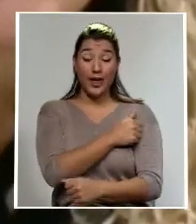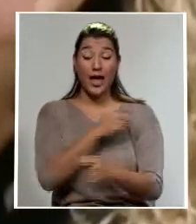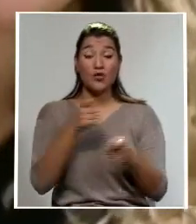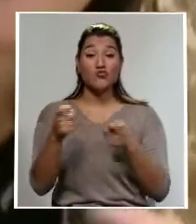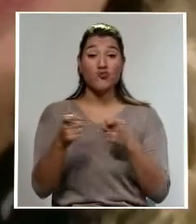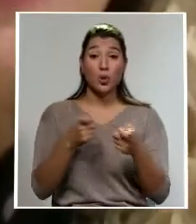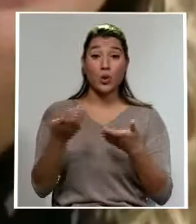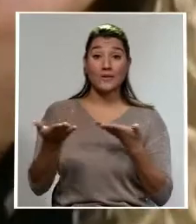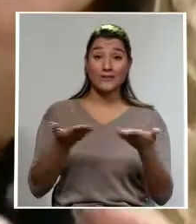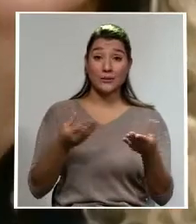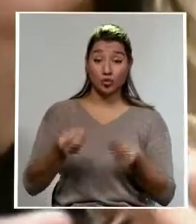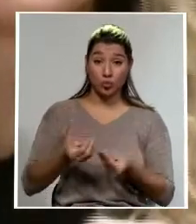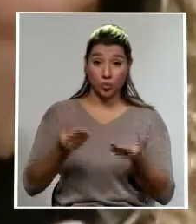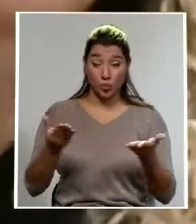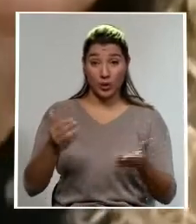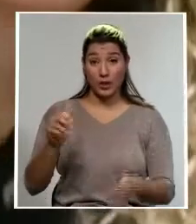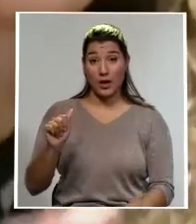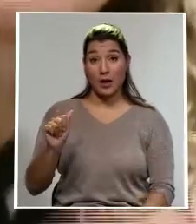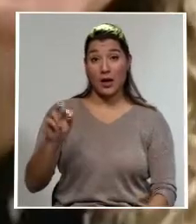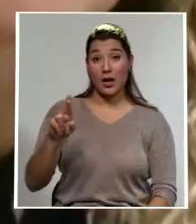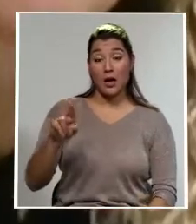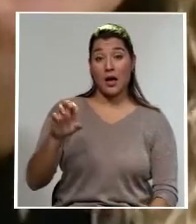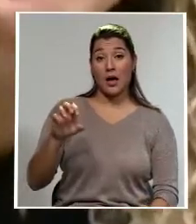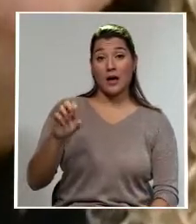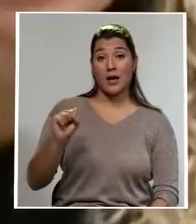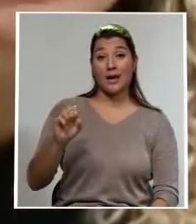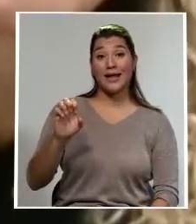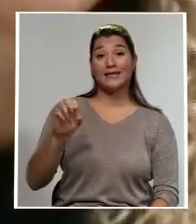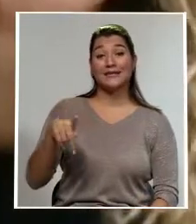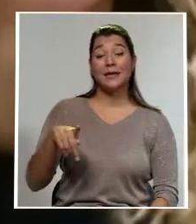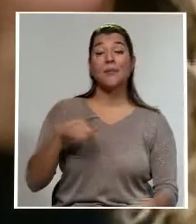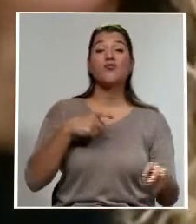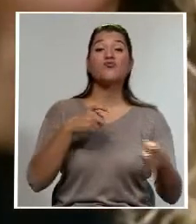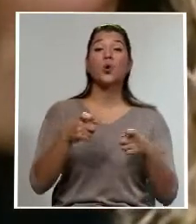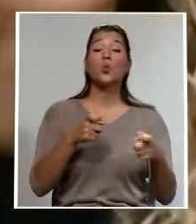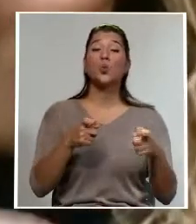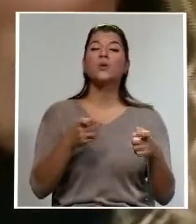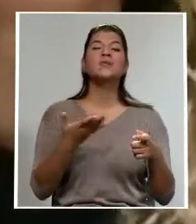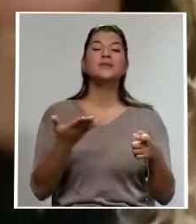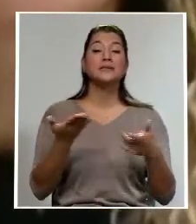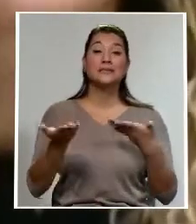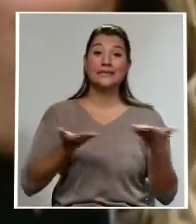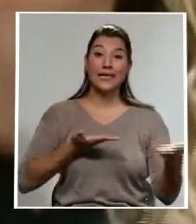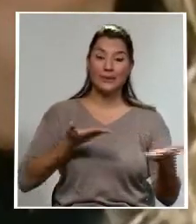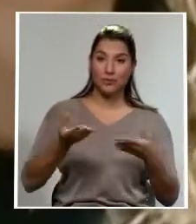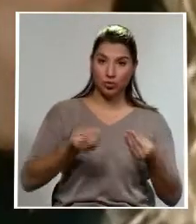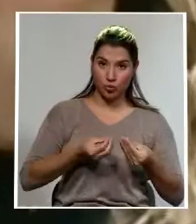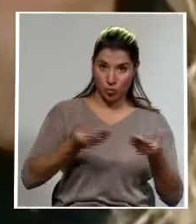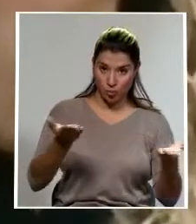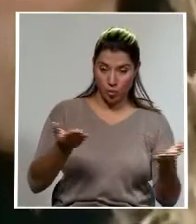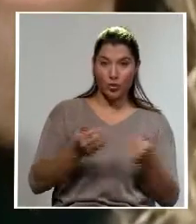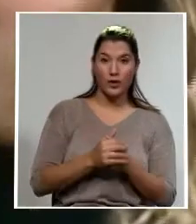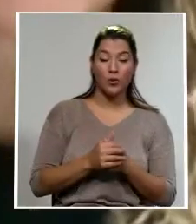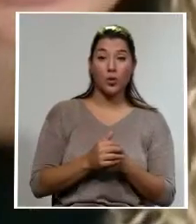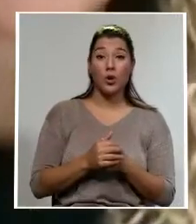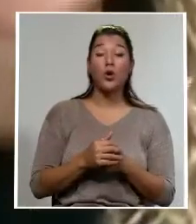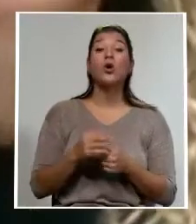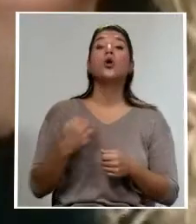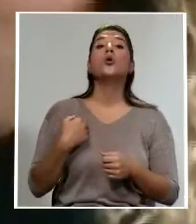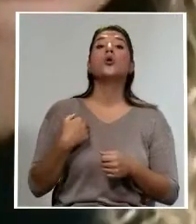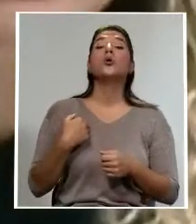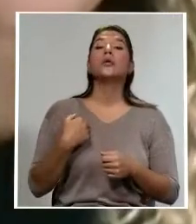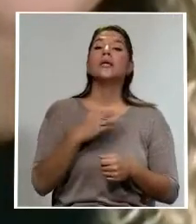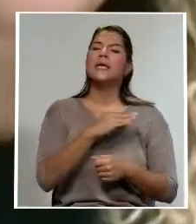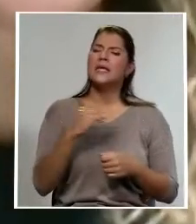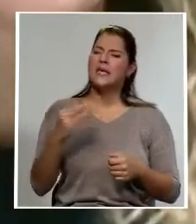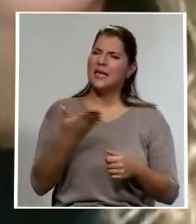de los servicios públicos, lo que regula son servicios públicos. La estamos habilitando para que regule estos servicios de interés general. ¿Y